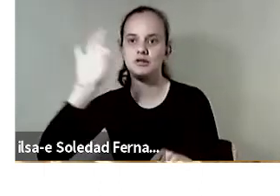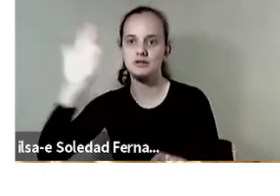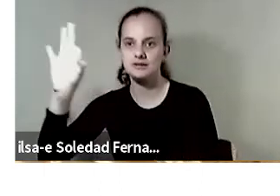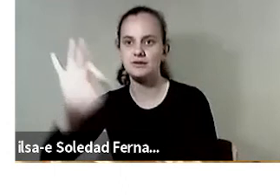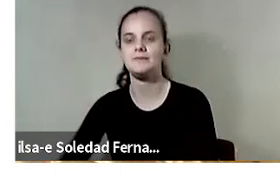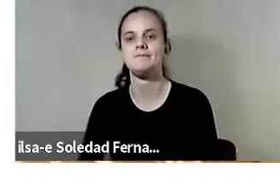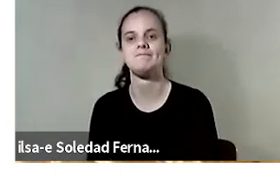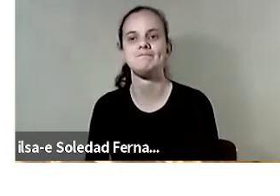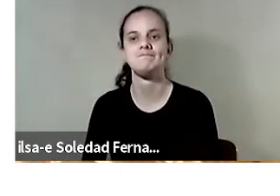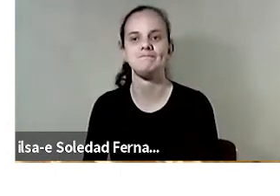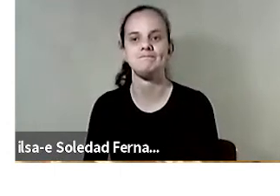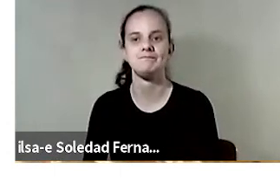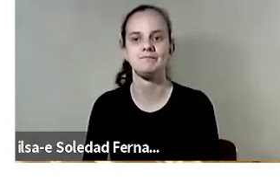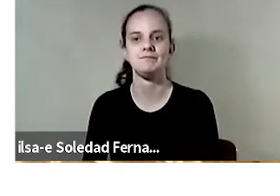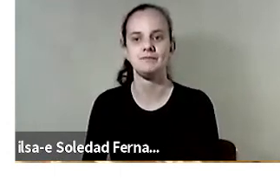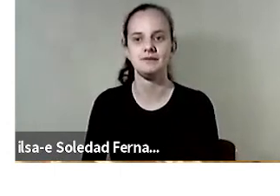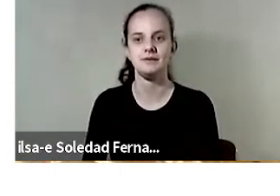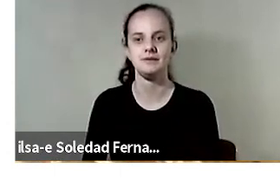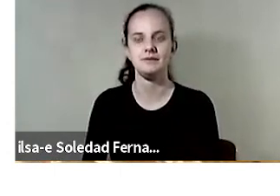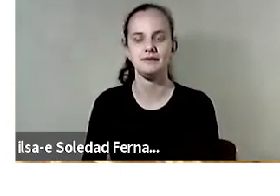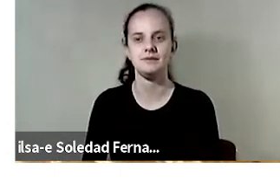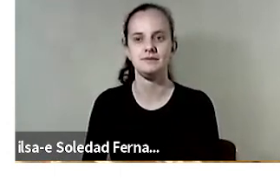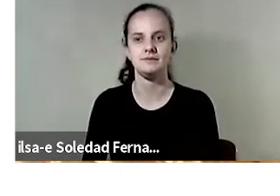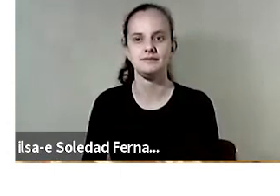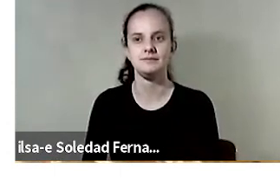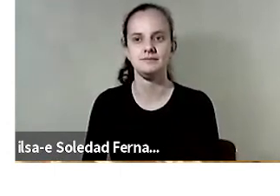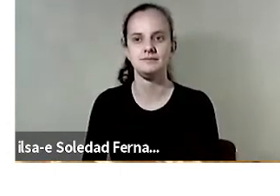accesibilidad desde las WCAG 3.0.